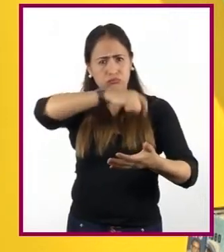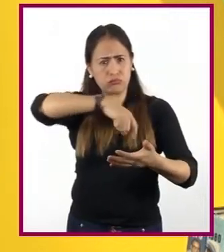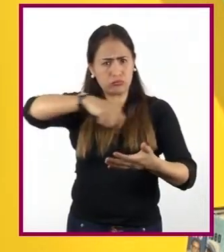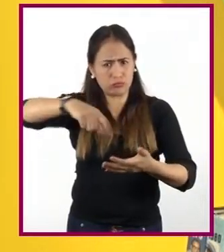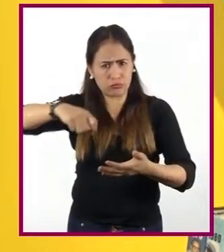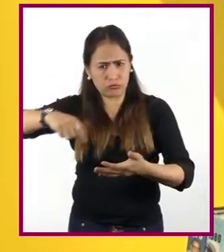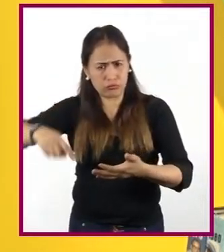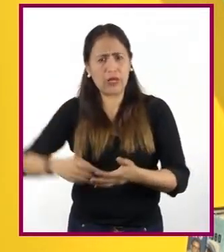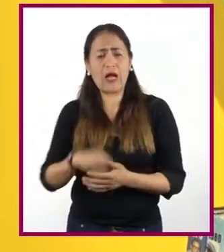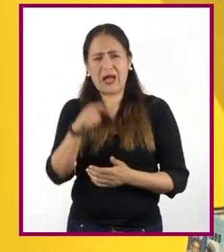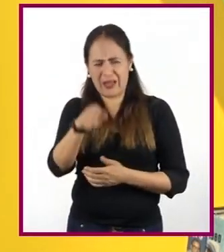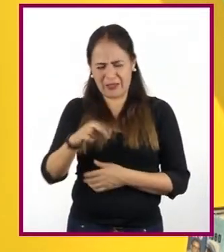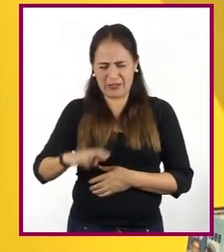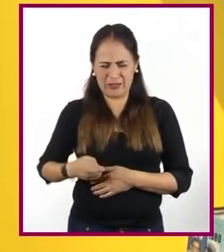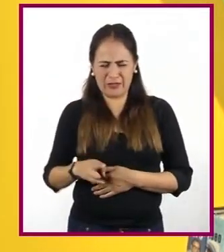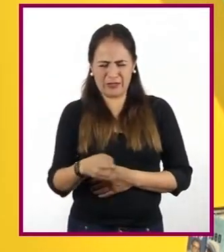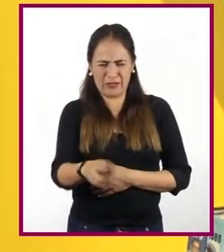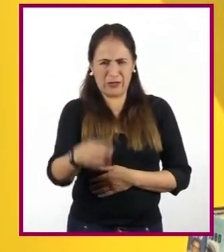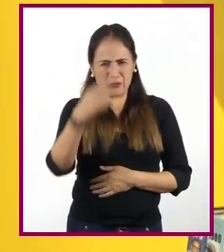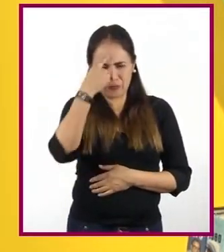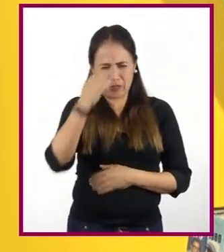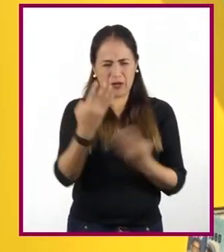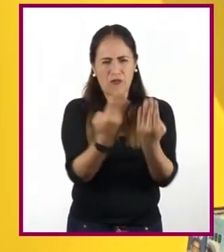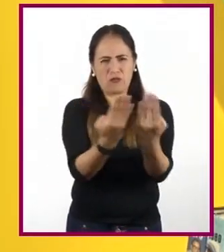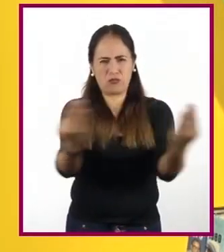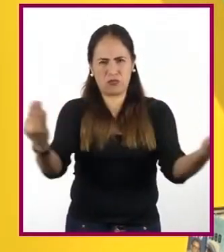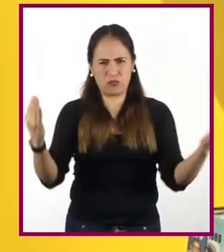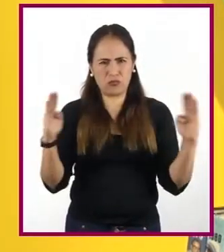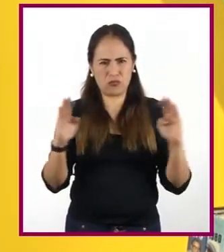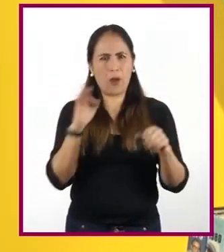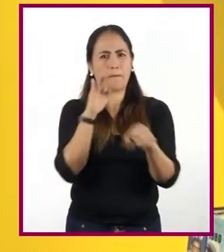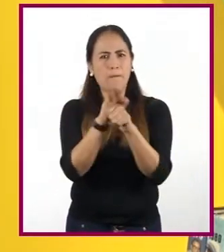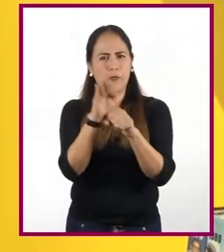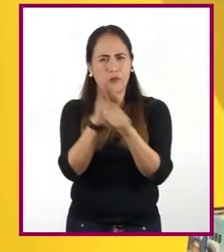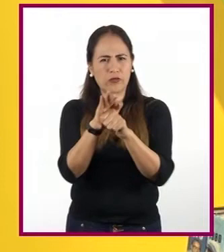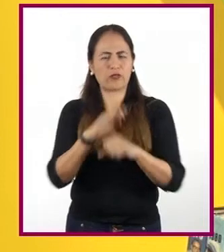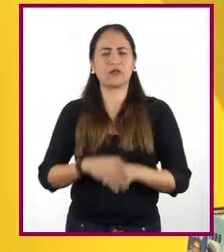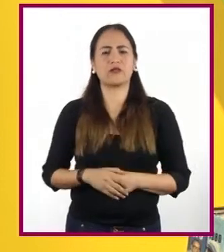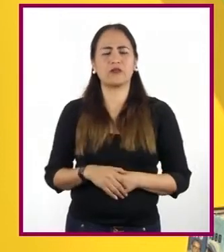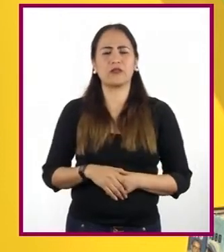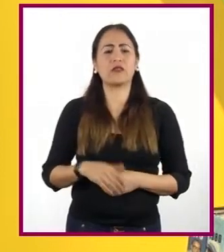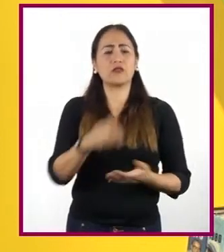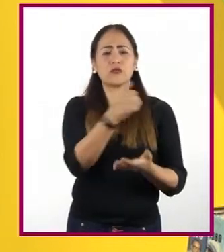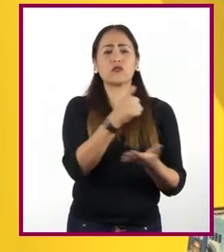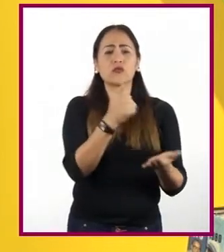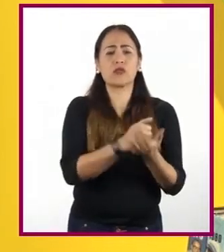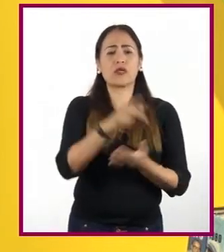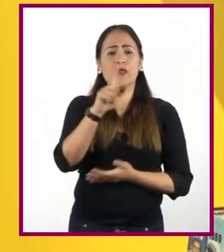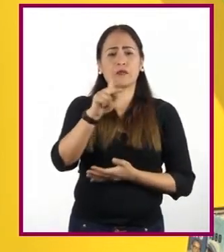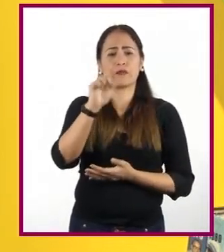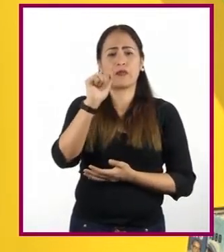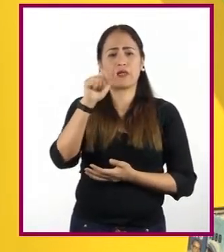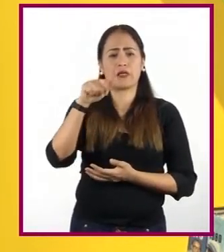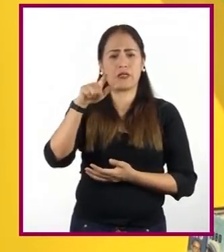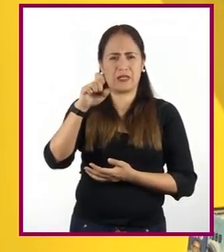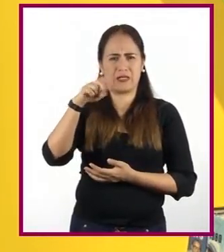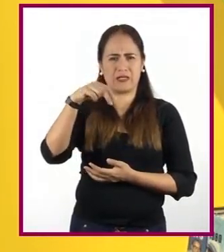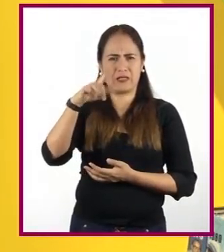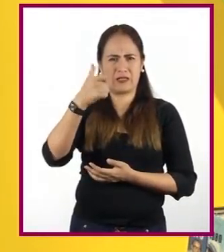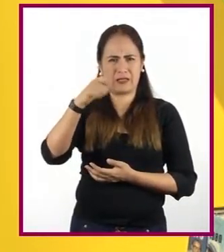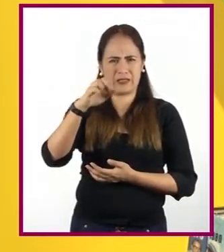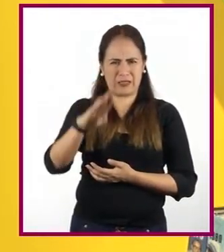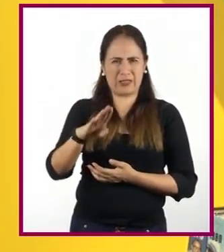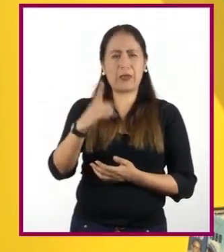permitieron tener un sistema defensivo de la ciudad. En Palenque se han contabilizado 1.450